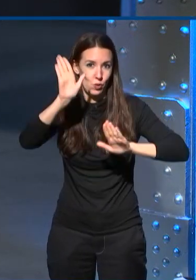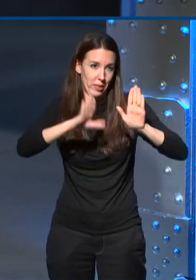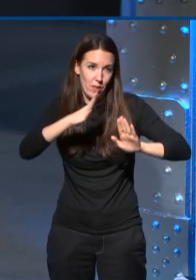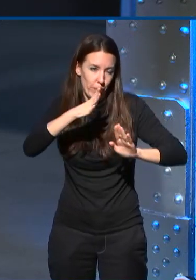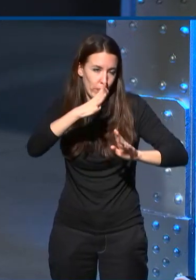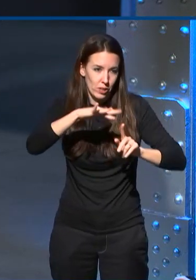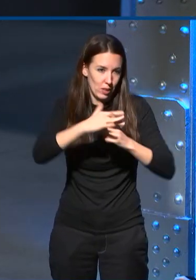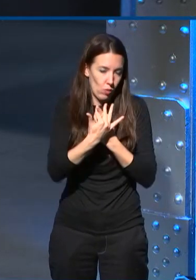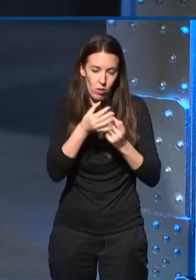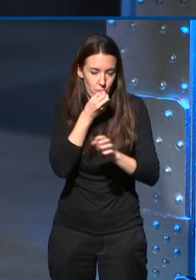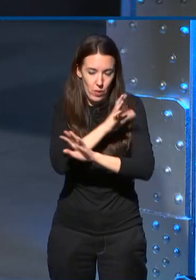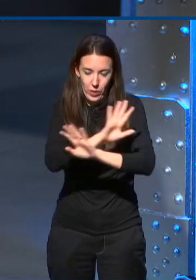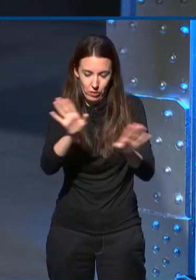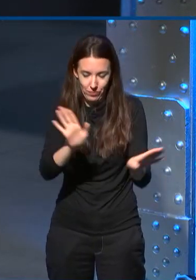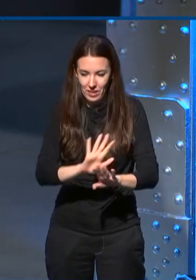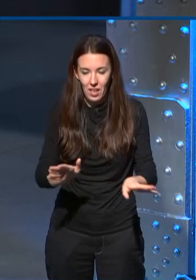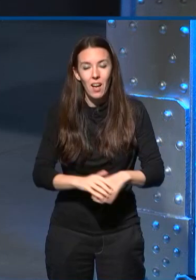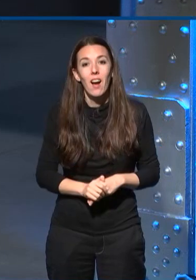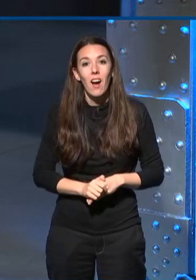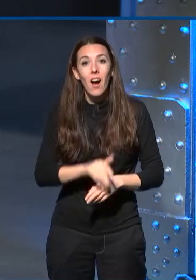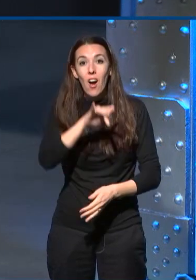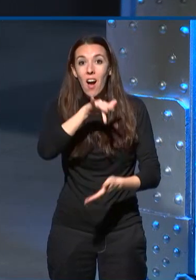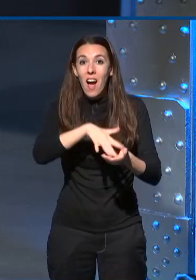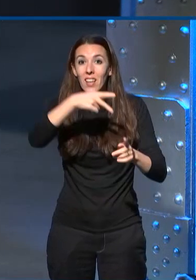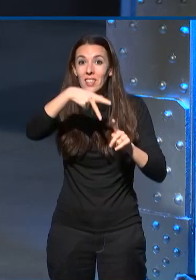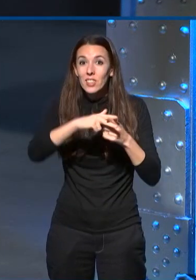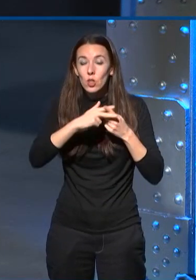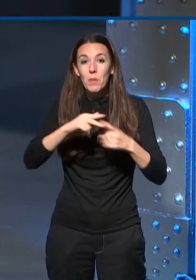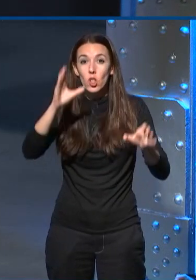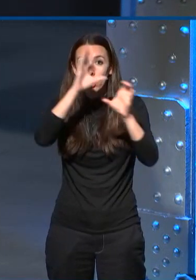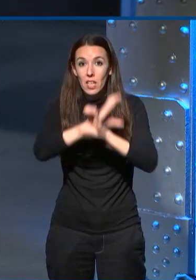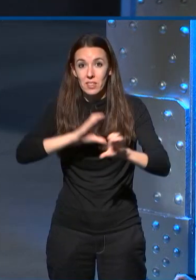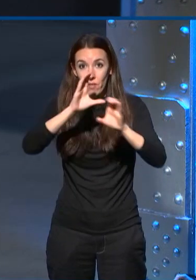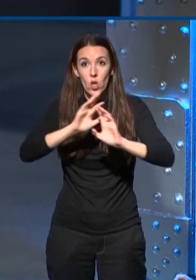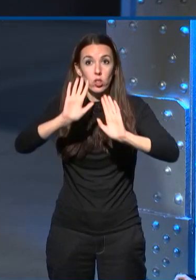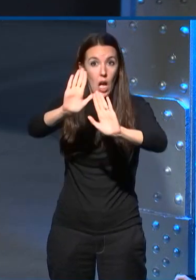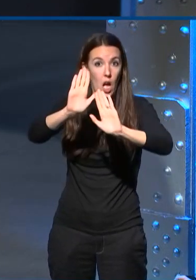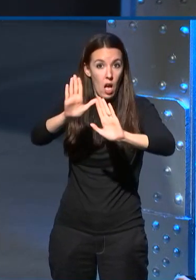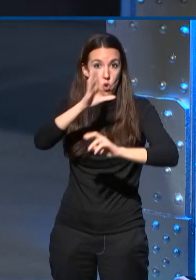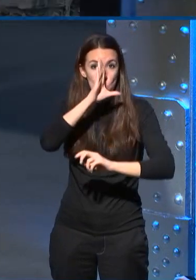circunstancias, pero bueno. Llevaron instrumentos científicos que se han quedado allá.